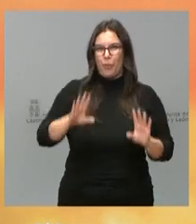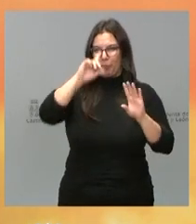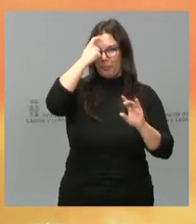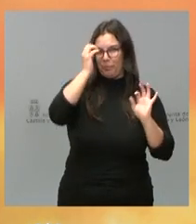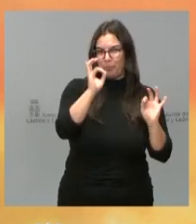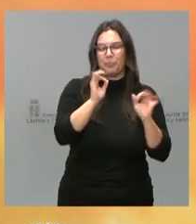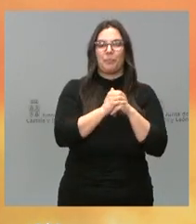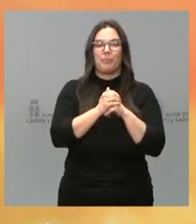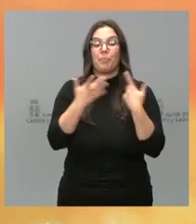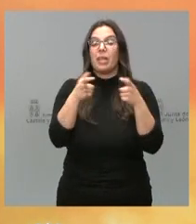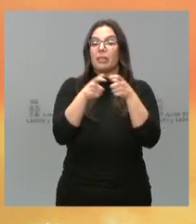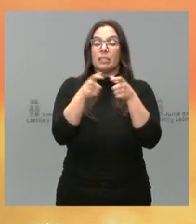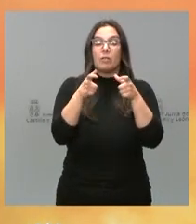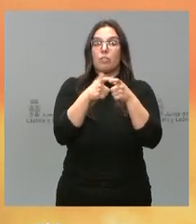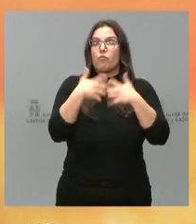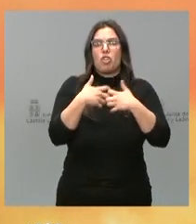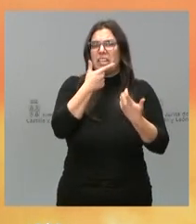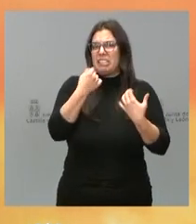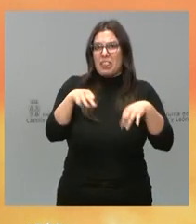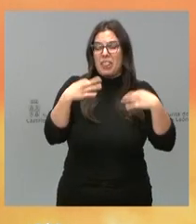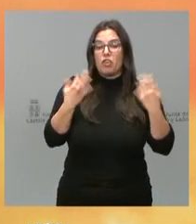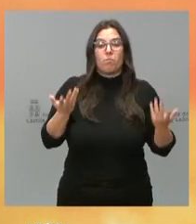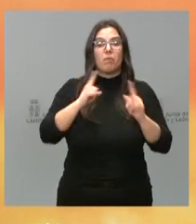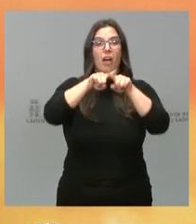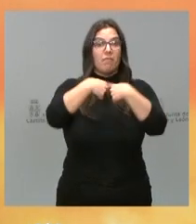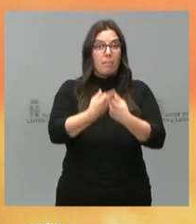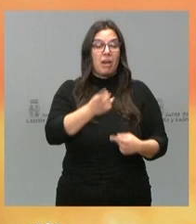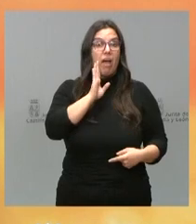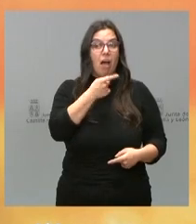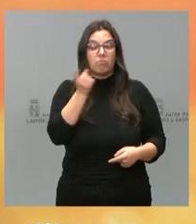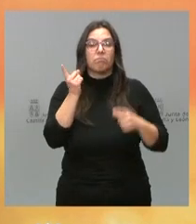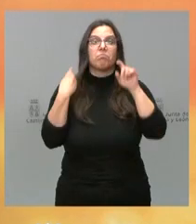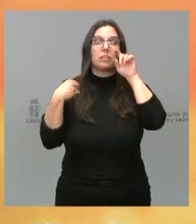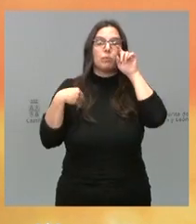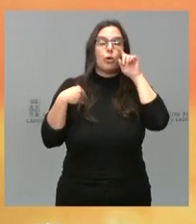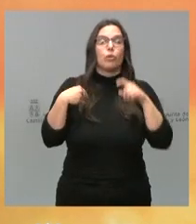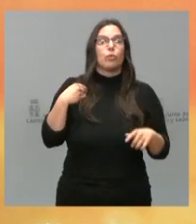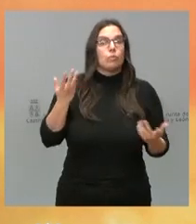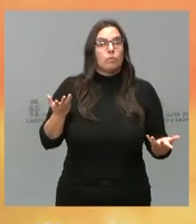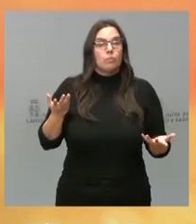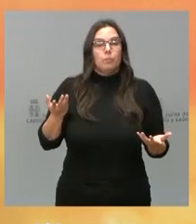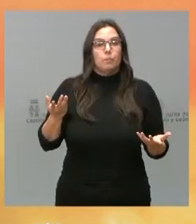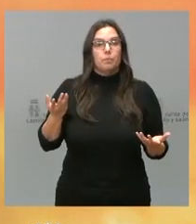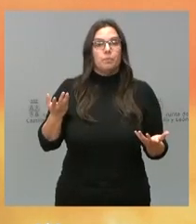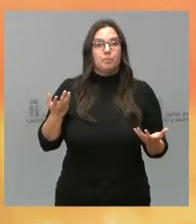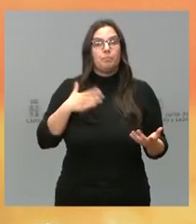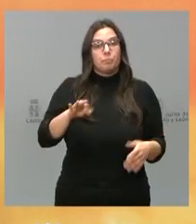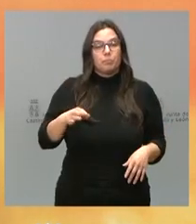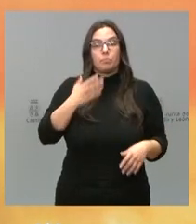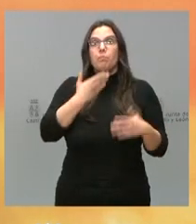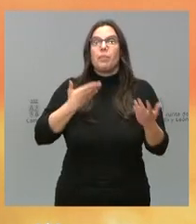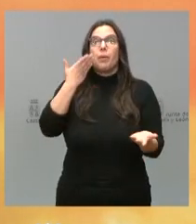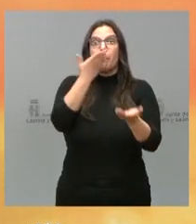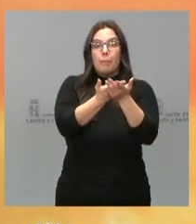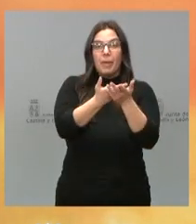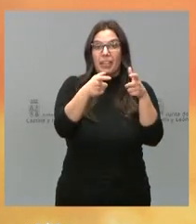funcionamiento del Bono será sencillo las familias como he dicho antes tendrán la oportunidad de solicitar